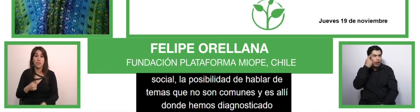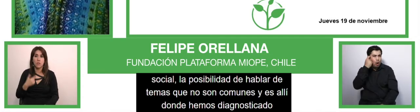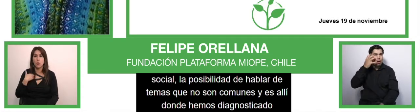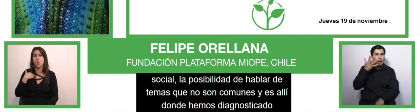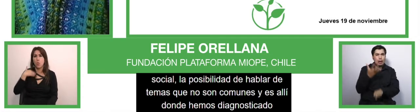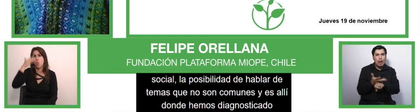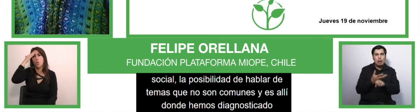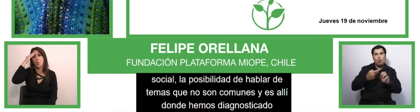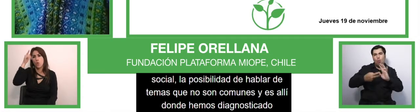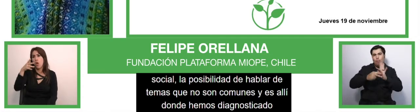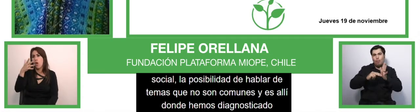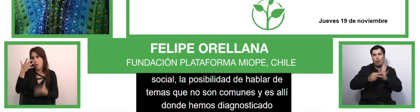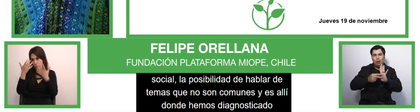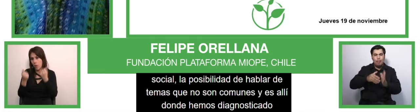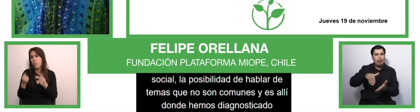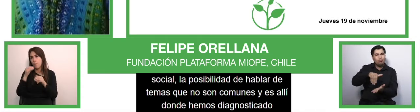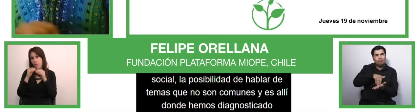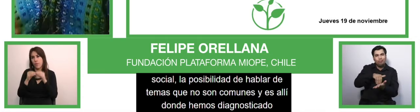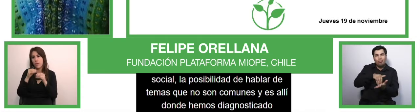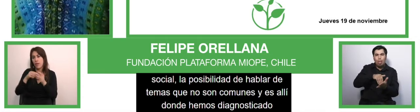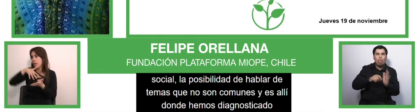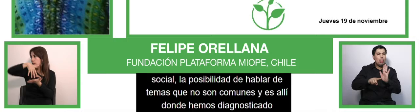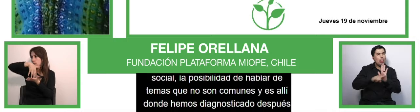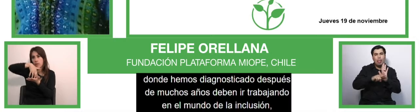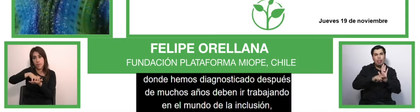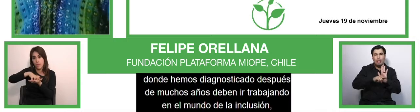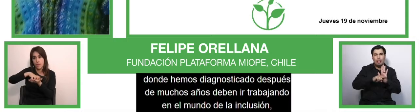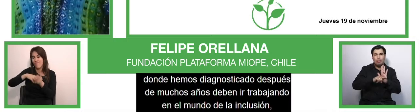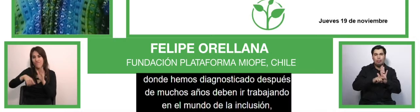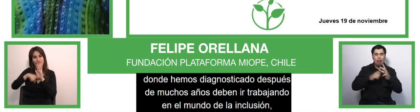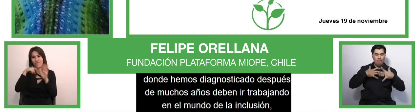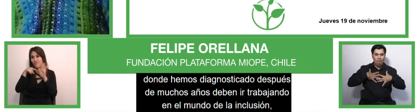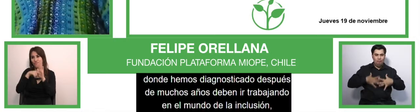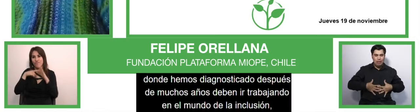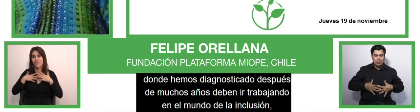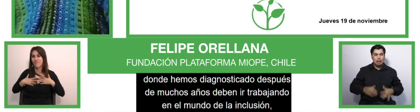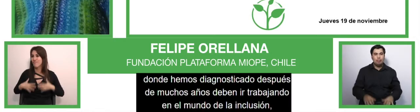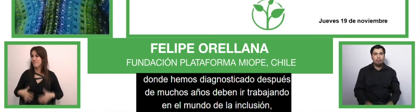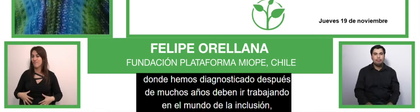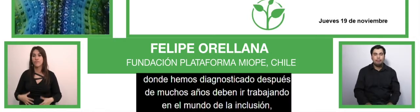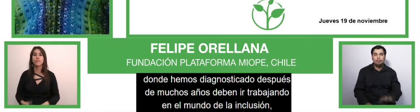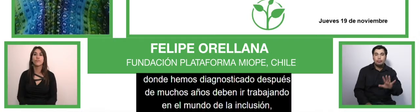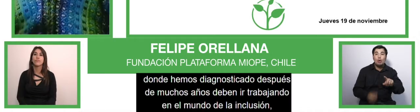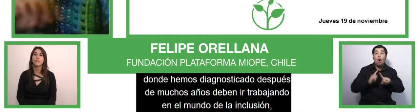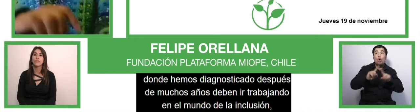hay una falencia específica. Pasa la siguiente lámina, por favor.